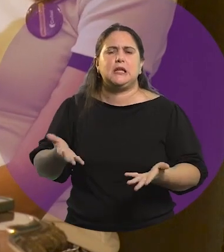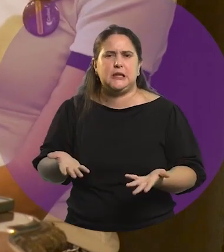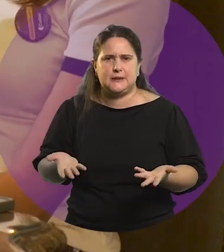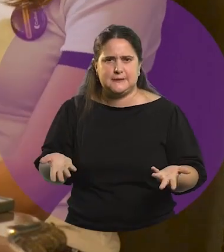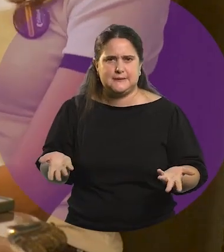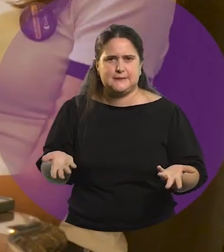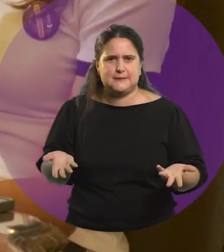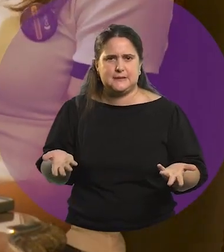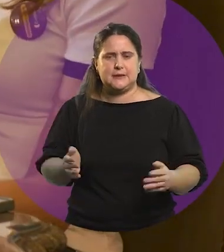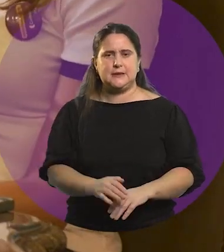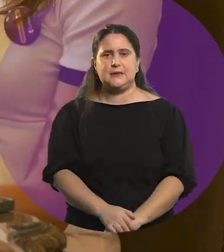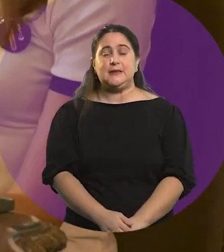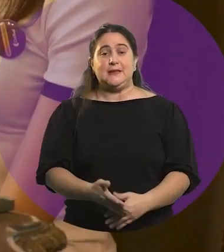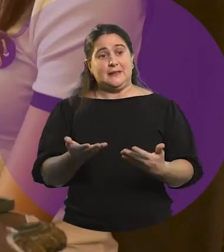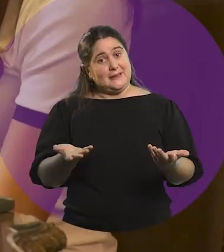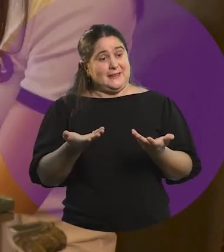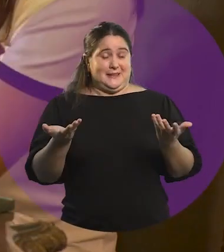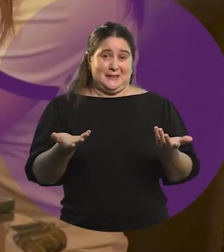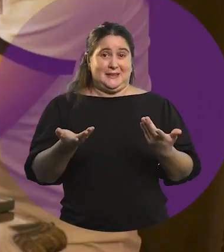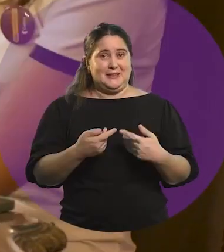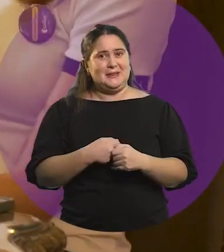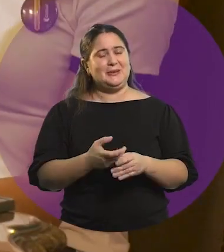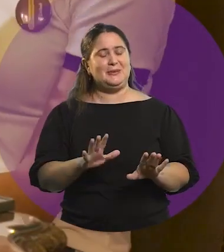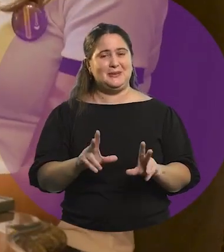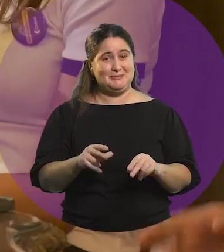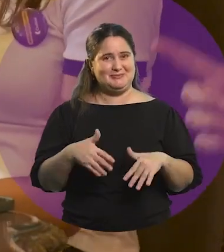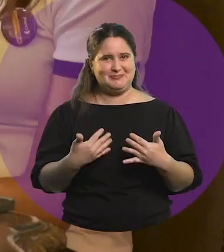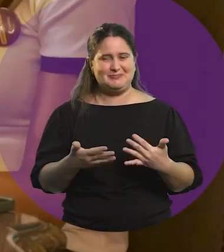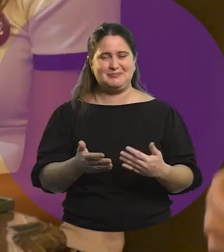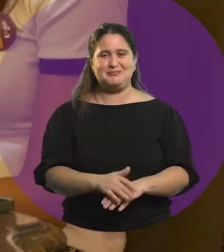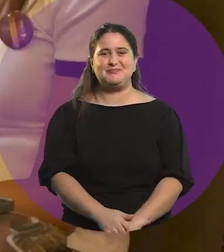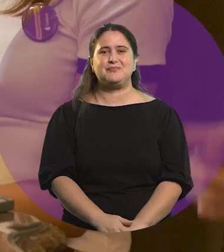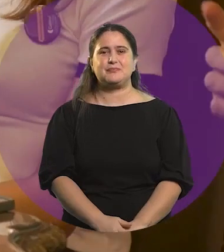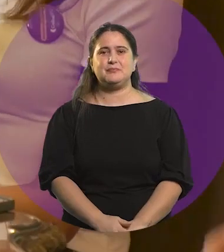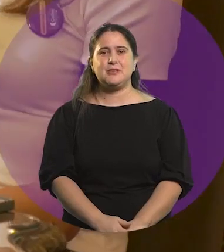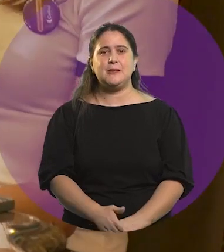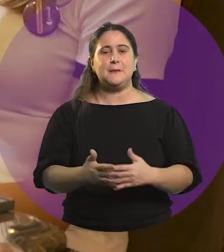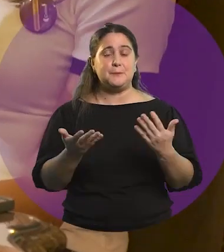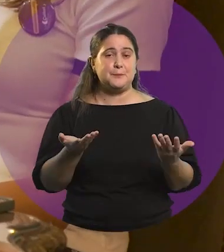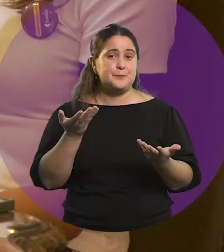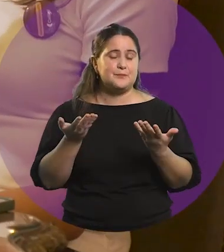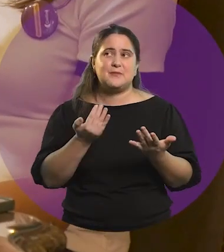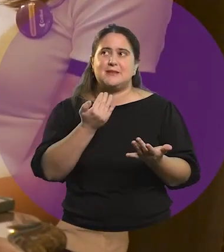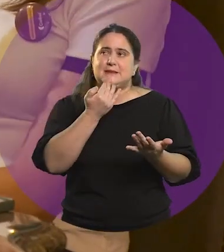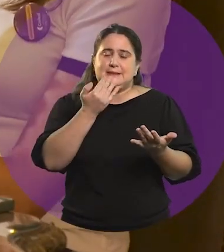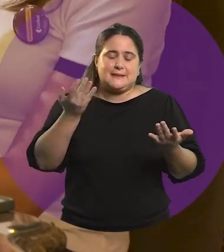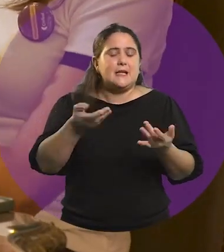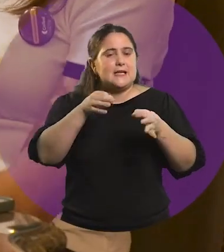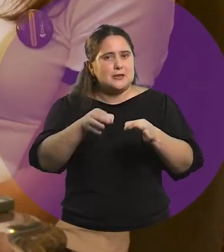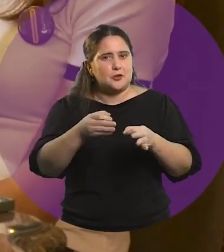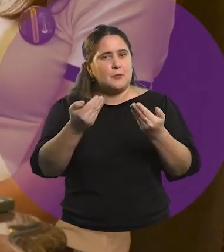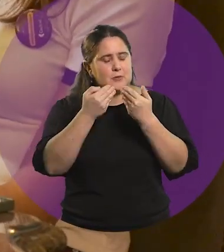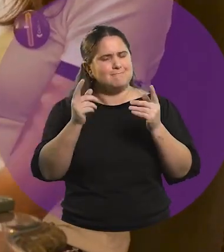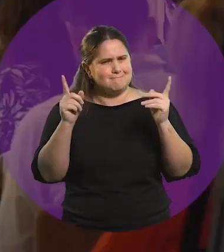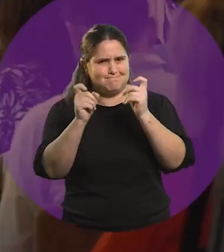decía Fiorella? Me va a grabar, claro. No, es